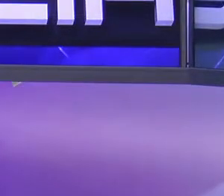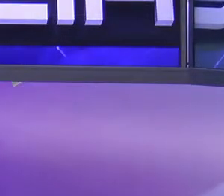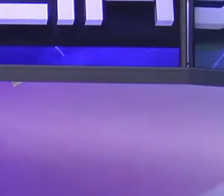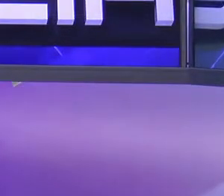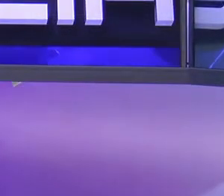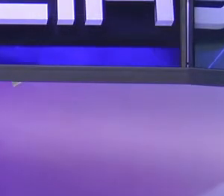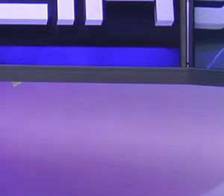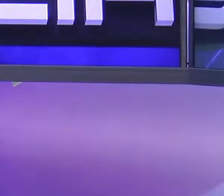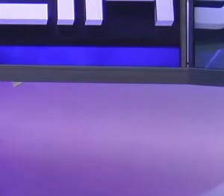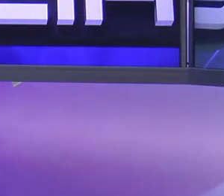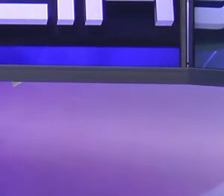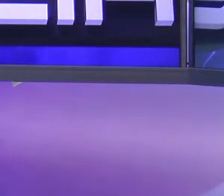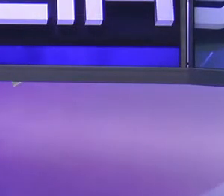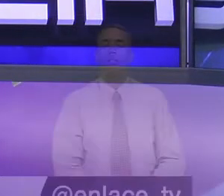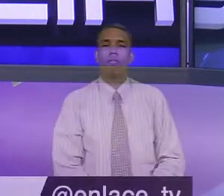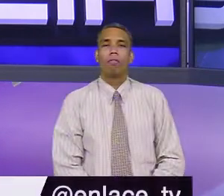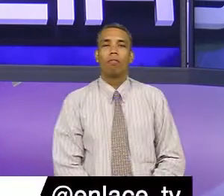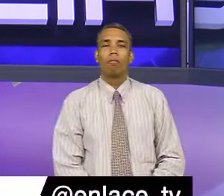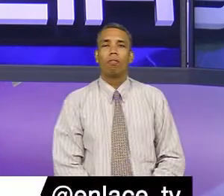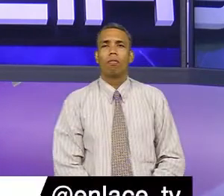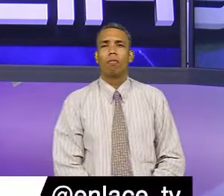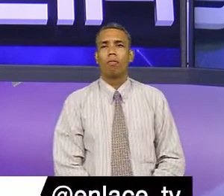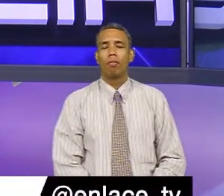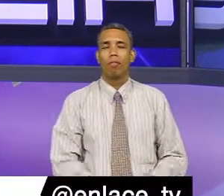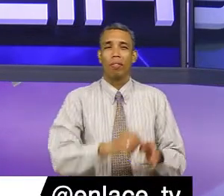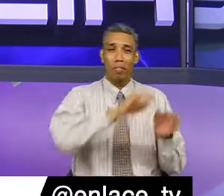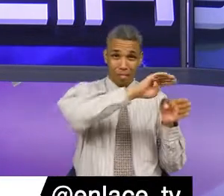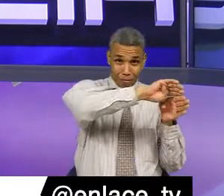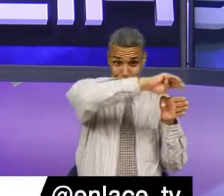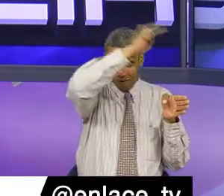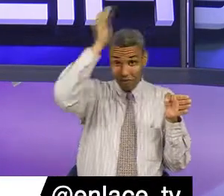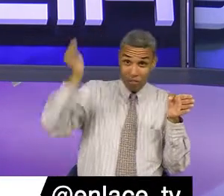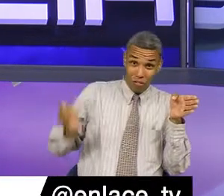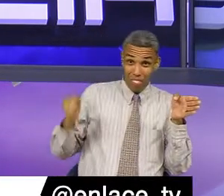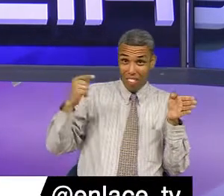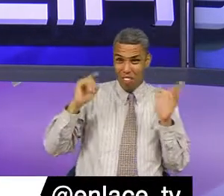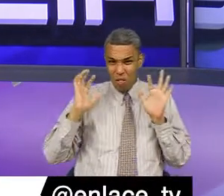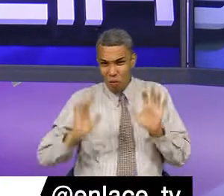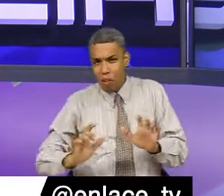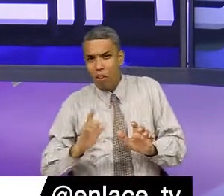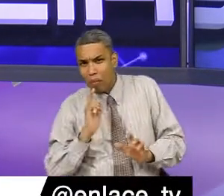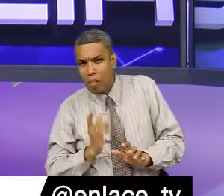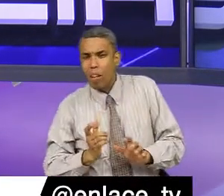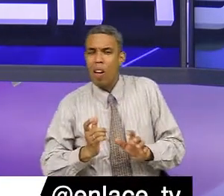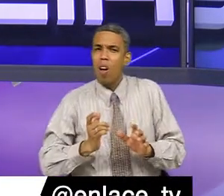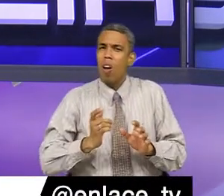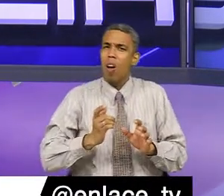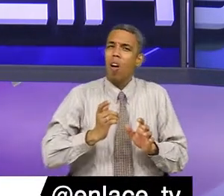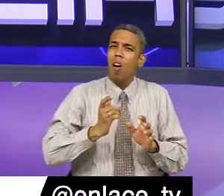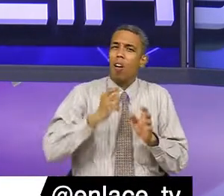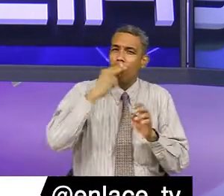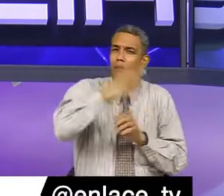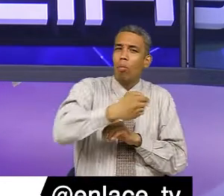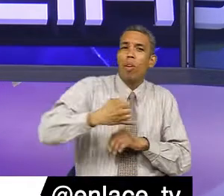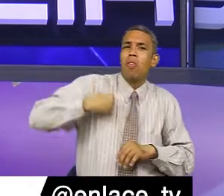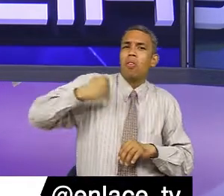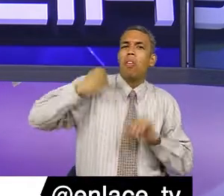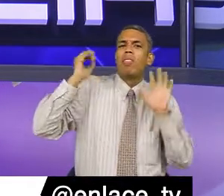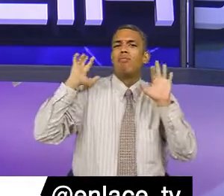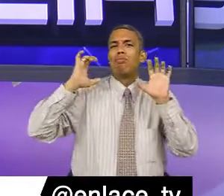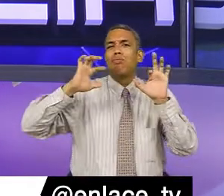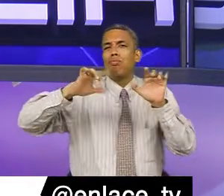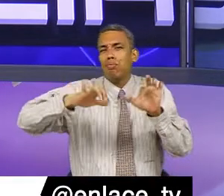Inició en el Coliseo Luis F. Castellanos el Festival Nacional de Música Urbana, que alberga a decenas de jóvenes y niños amantes de estos